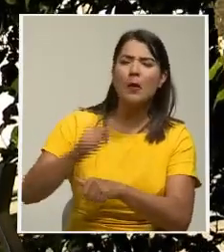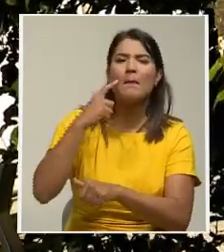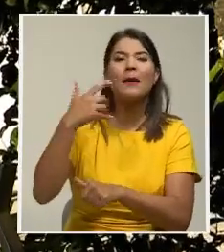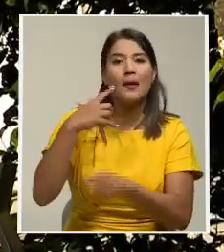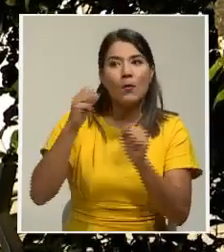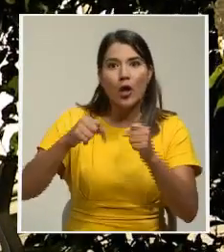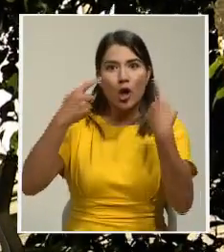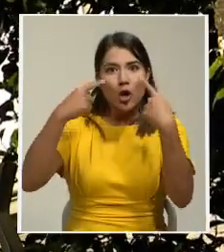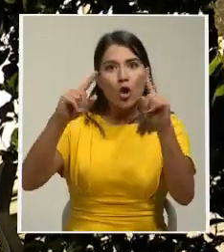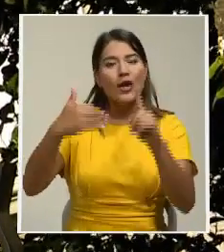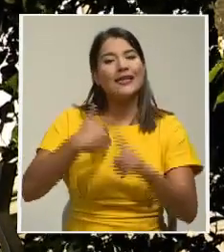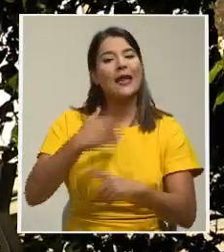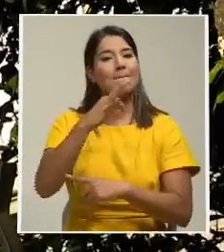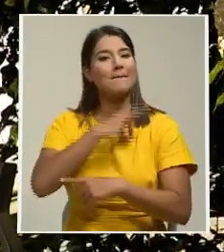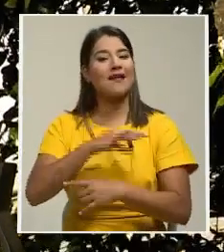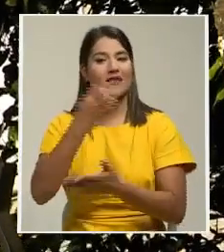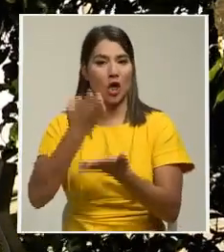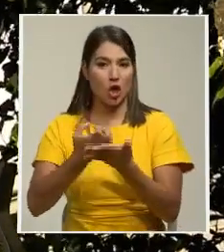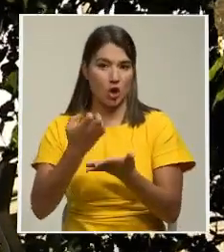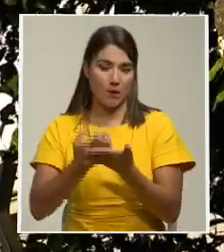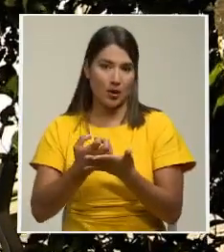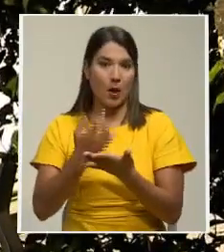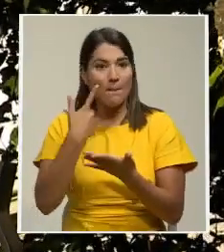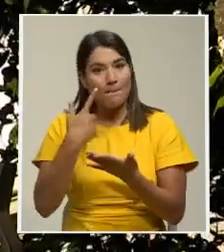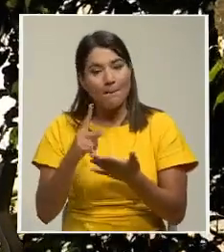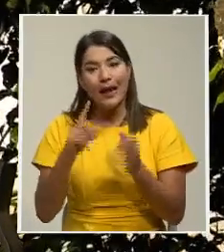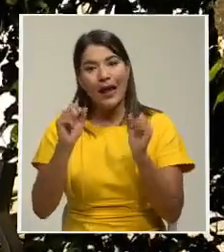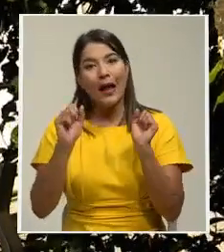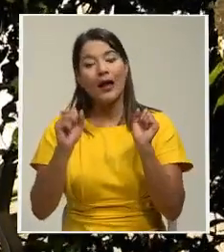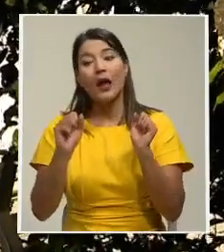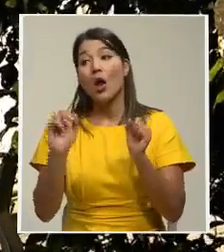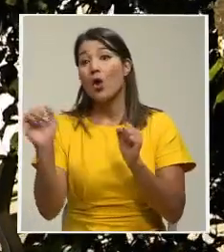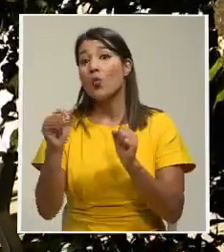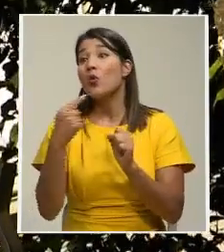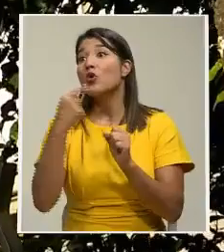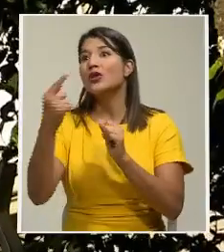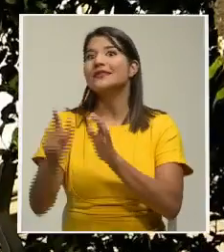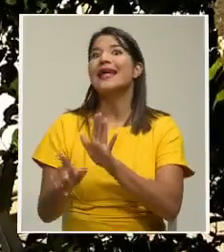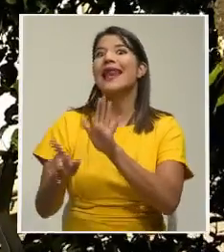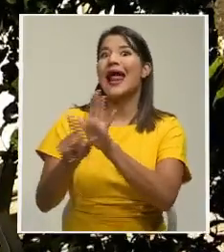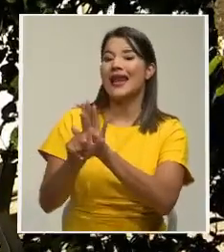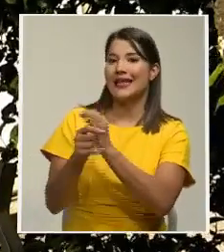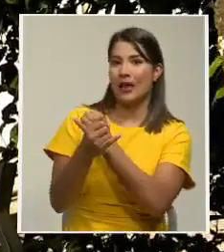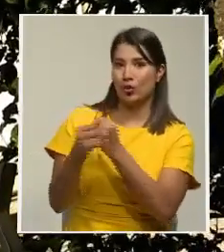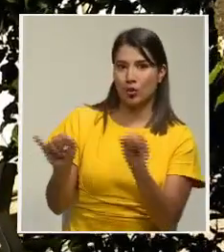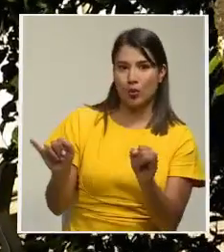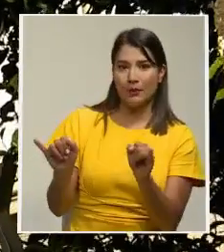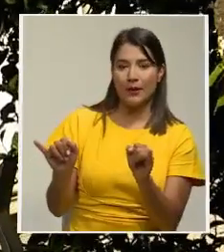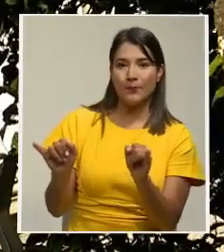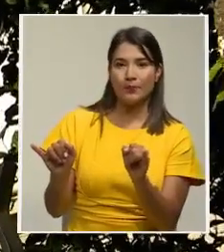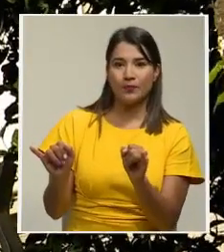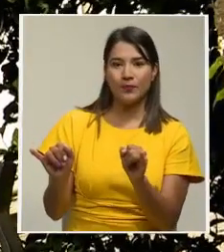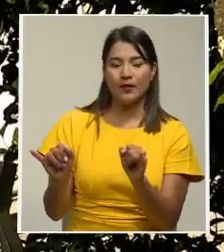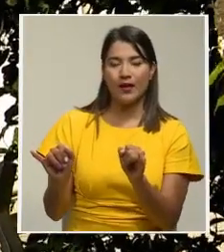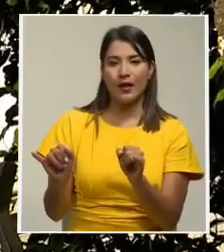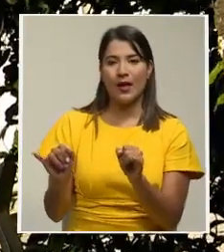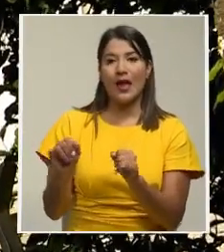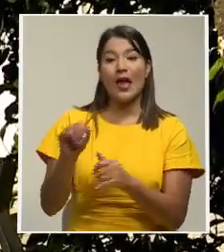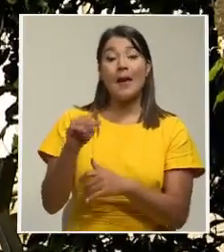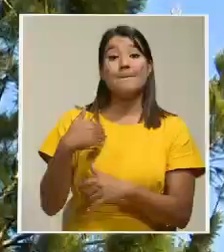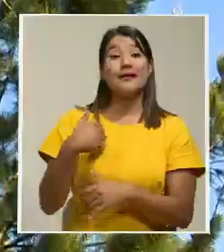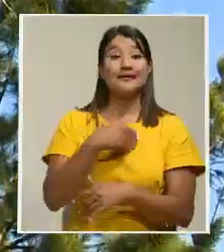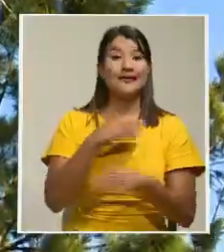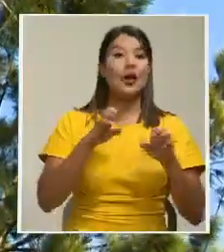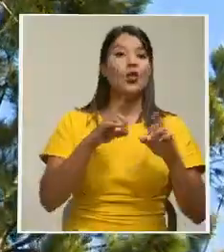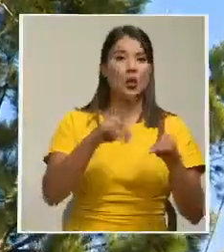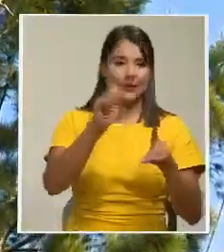los beneficios económicos que nos permite nuestra propia ley de la autonomía, en donde el MEP sí nos gira los